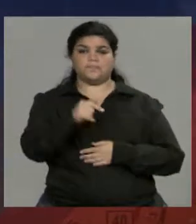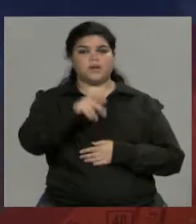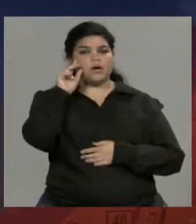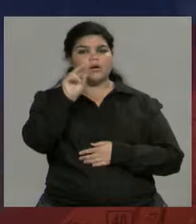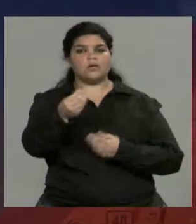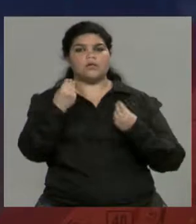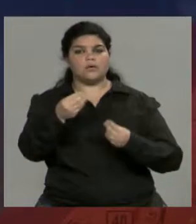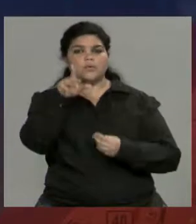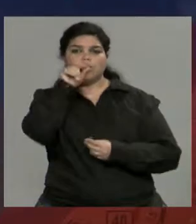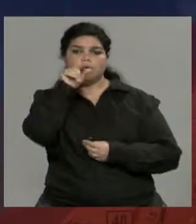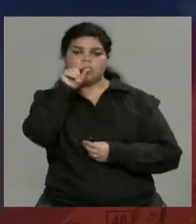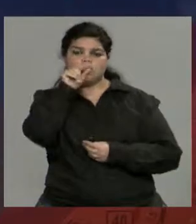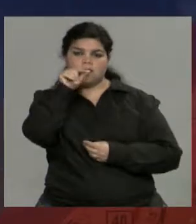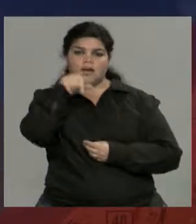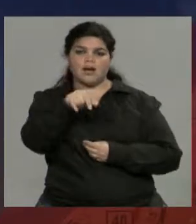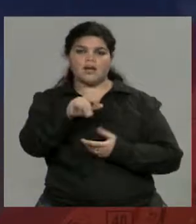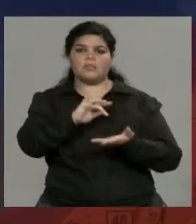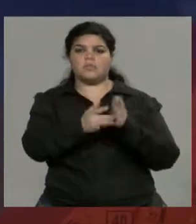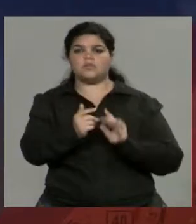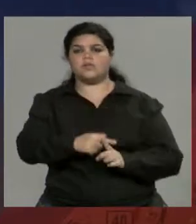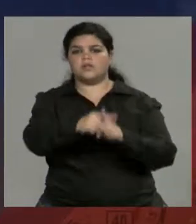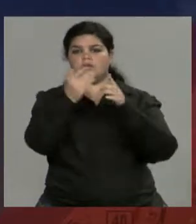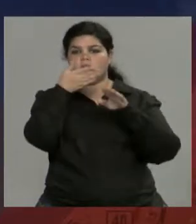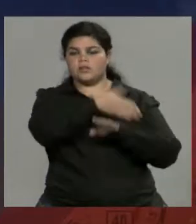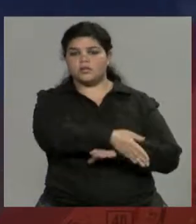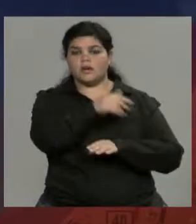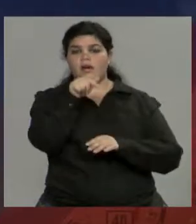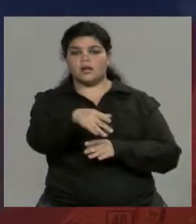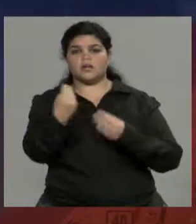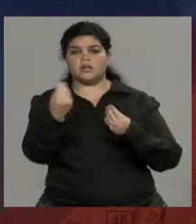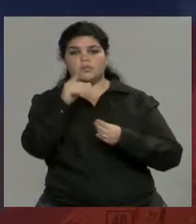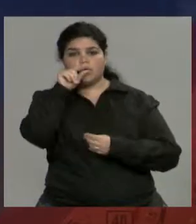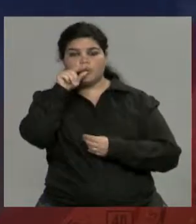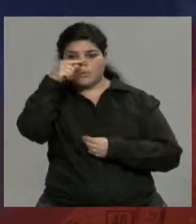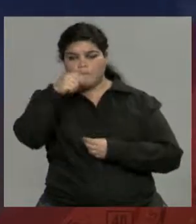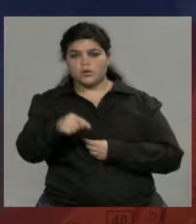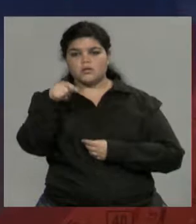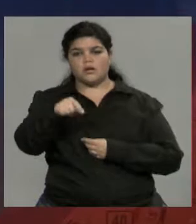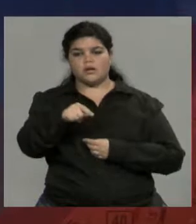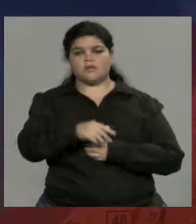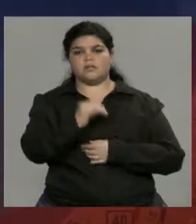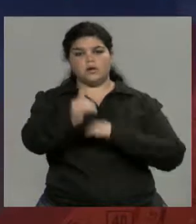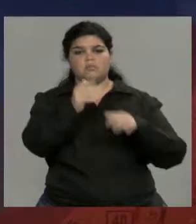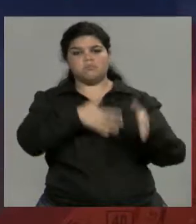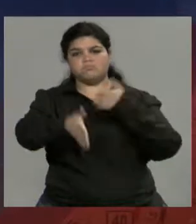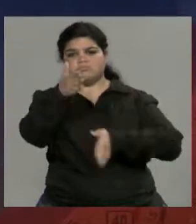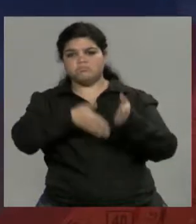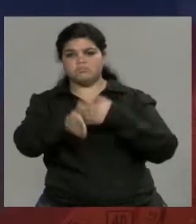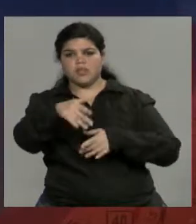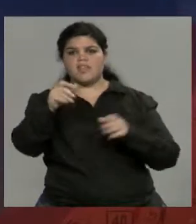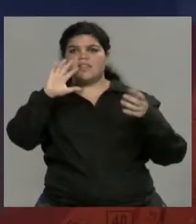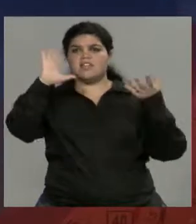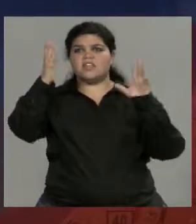información en el Twitter de la cuenta del Paso Cristo Redentor. Allí vemos que el último tuit rezaba: tránsito fluido, tiempo bueno y